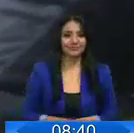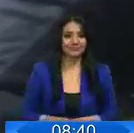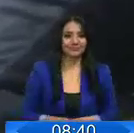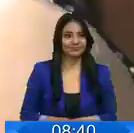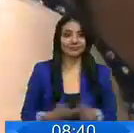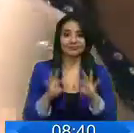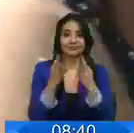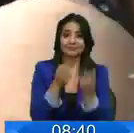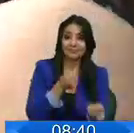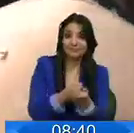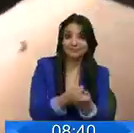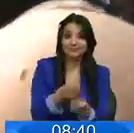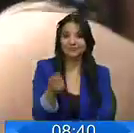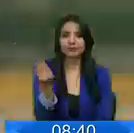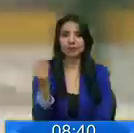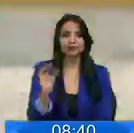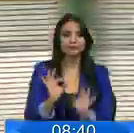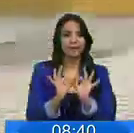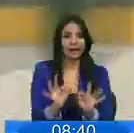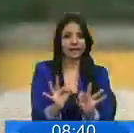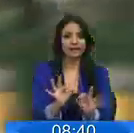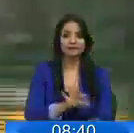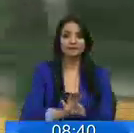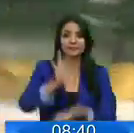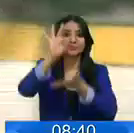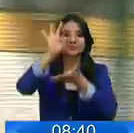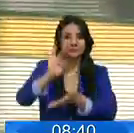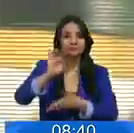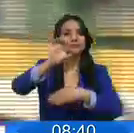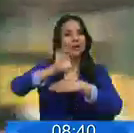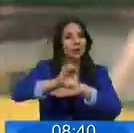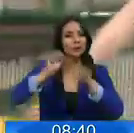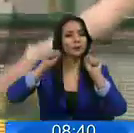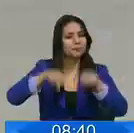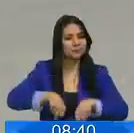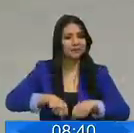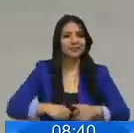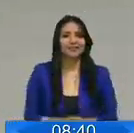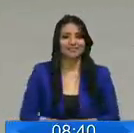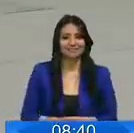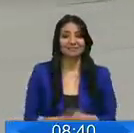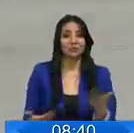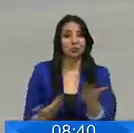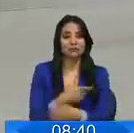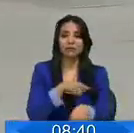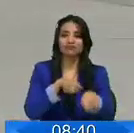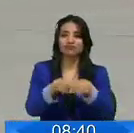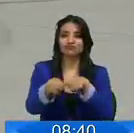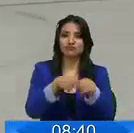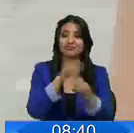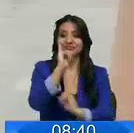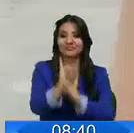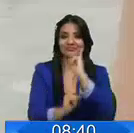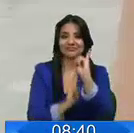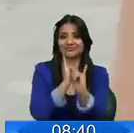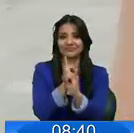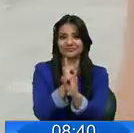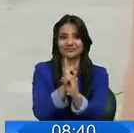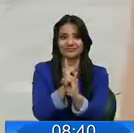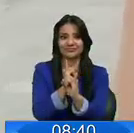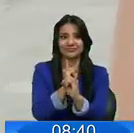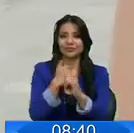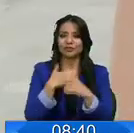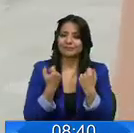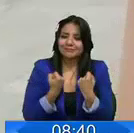las jóvenes están listas para representar de la mejor manera al país en este campeonato internacional. Quiero dar lo mejor de